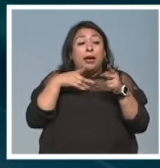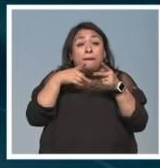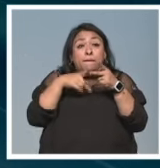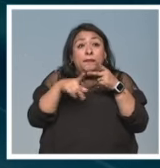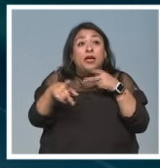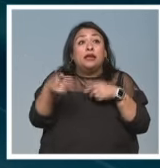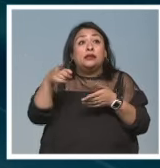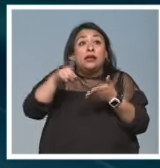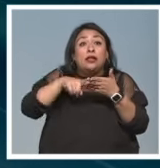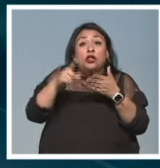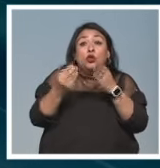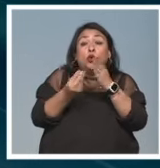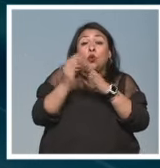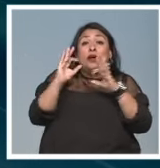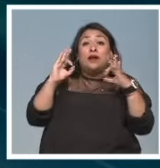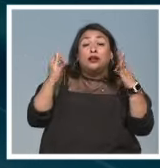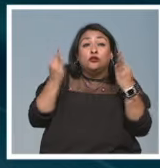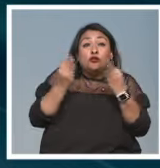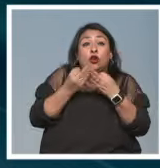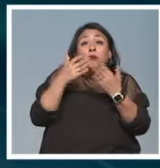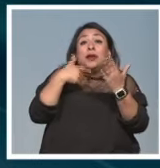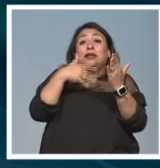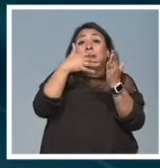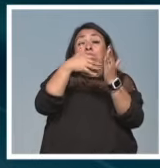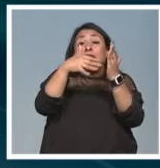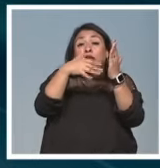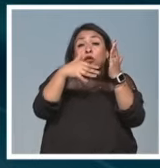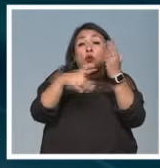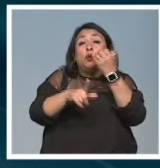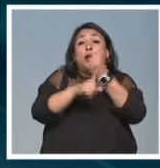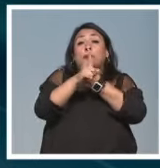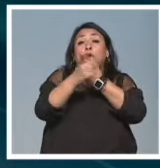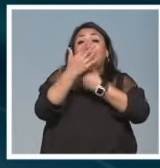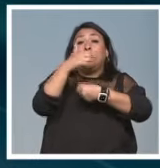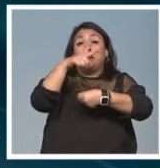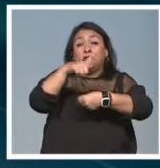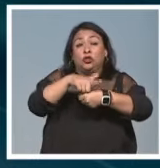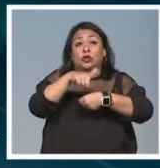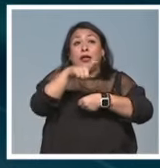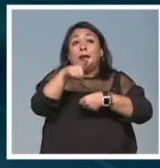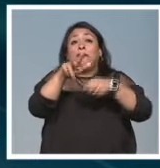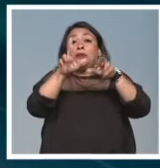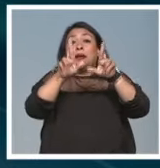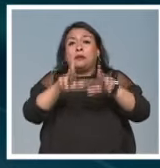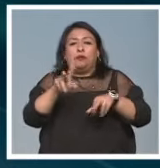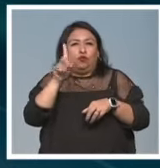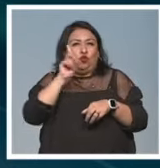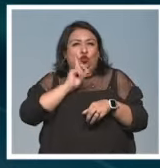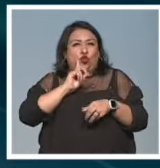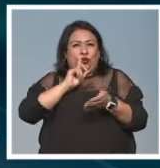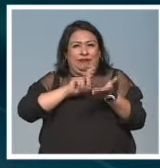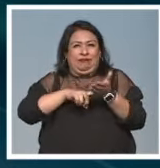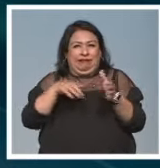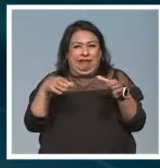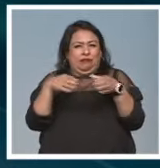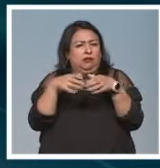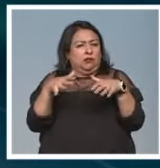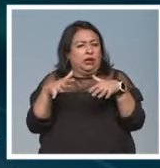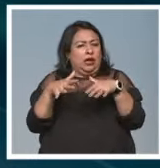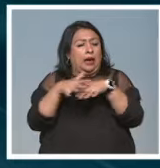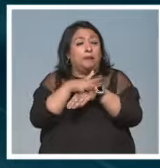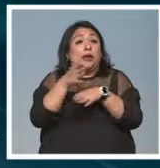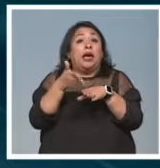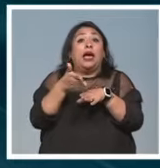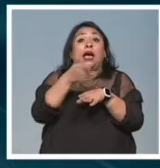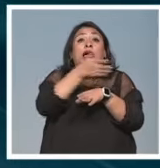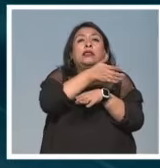darle cabida a nuevas formas de lectura y de problemas sociales. La representación femenina en este género ha cambiado.